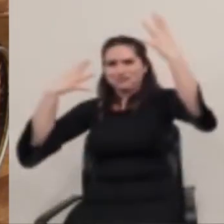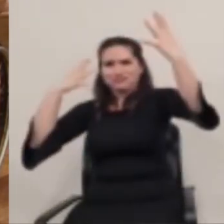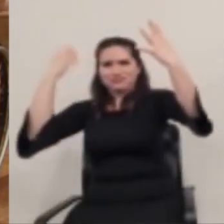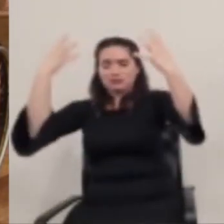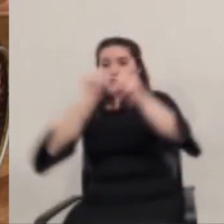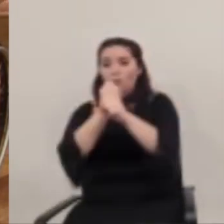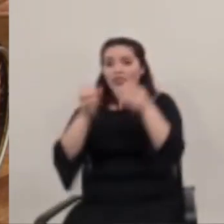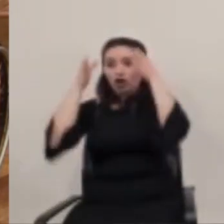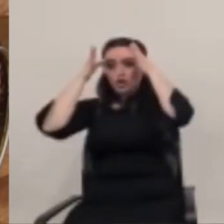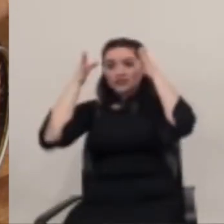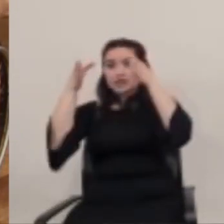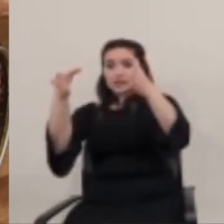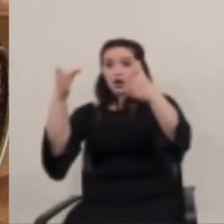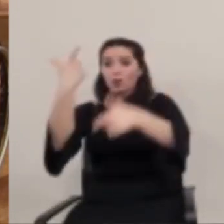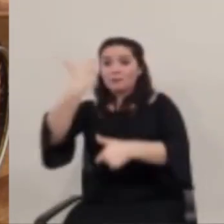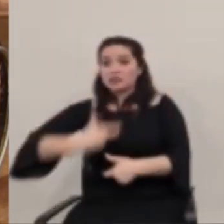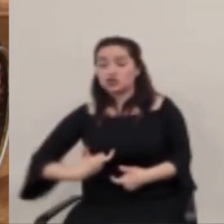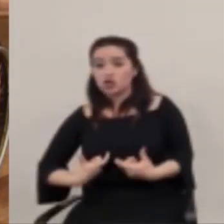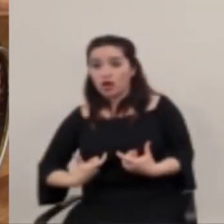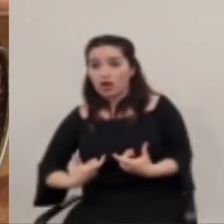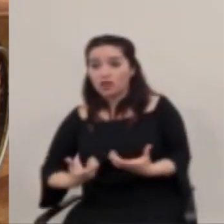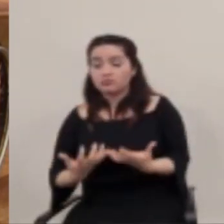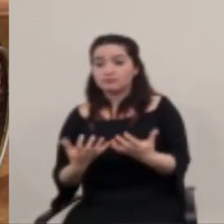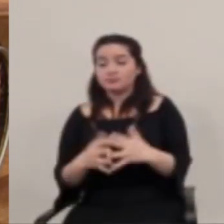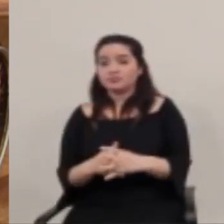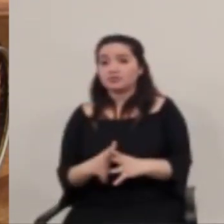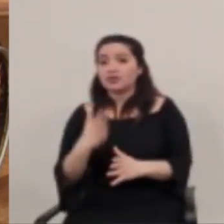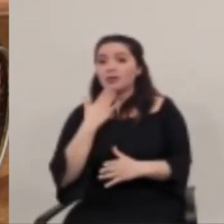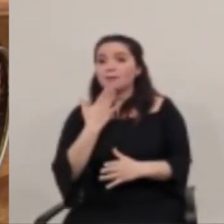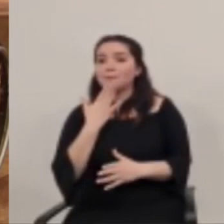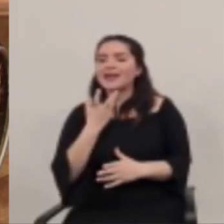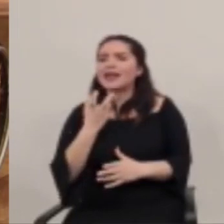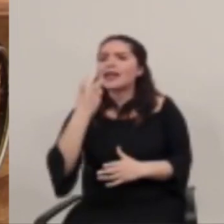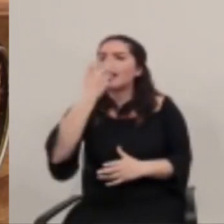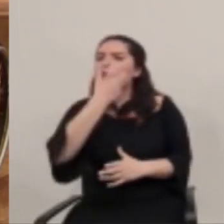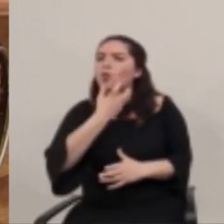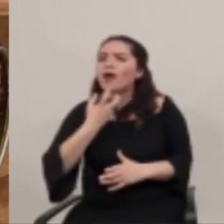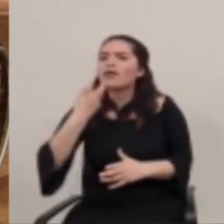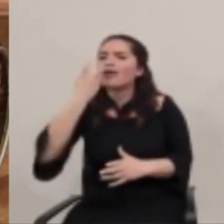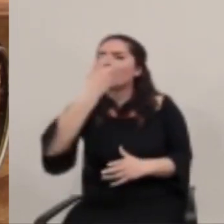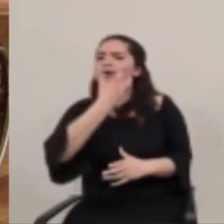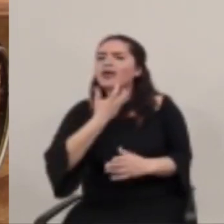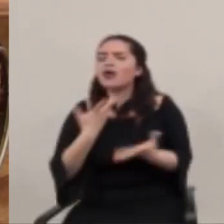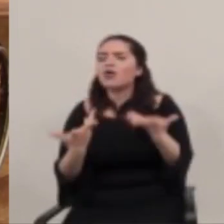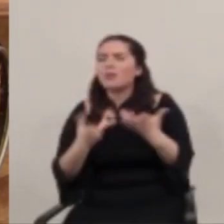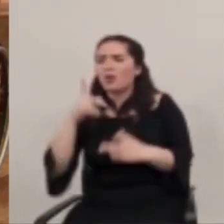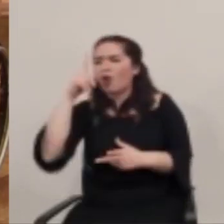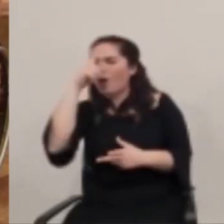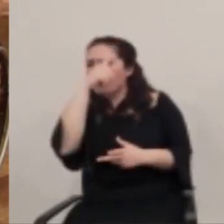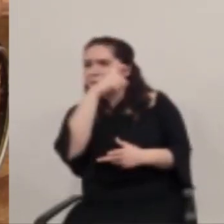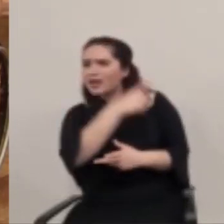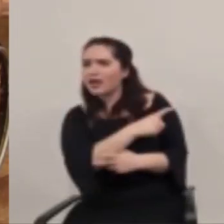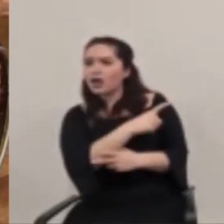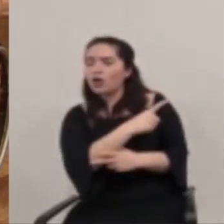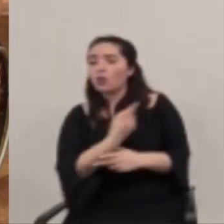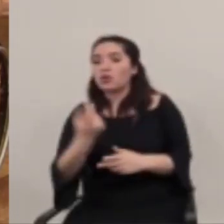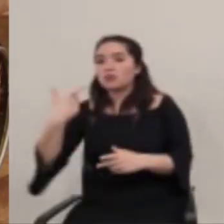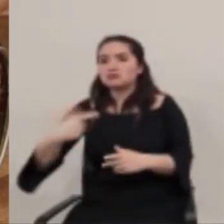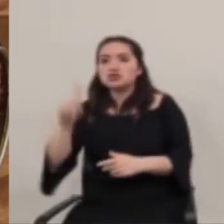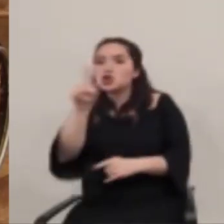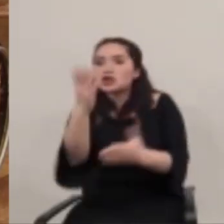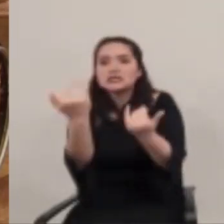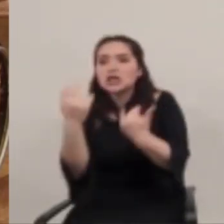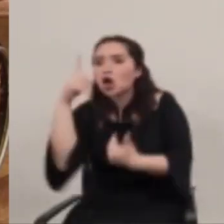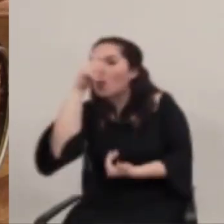puedan alterar a una persona, que el lenguaje que estamos ocupando sea de una complejidad la cual muchas veces es innecesaria, la cual